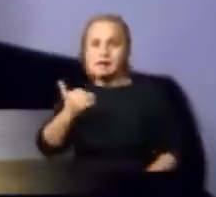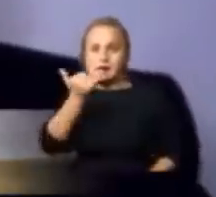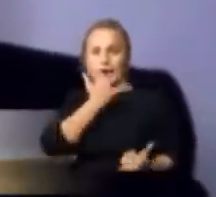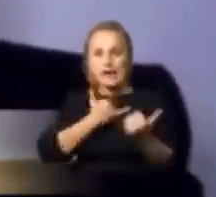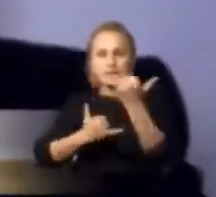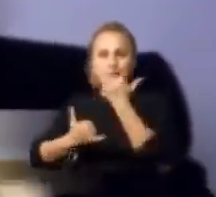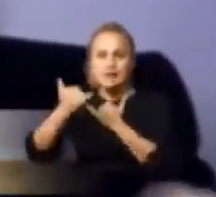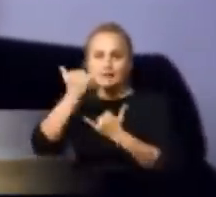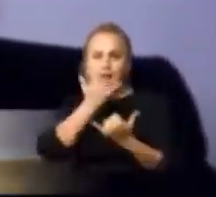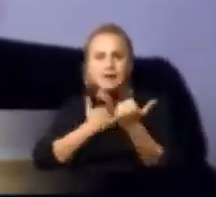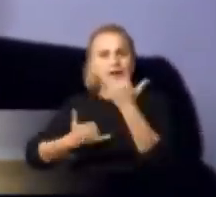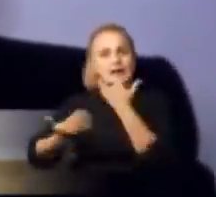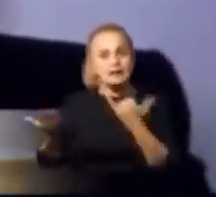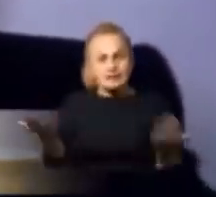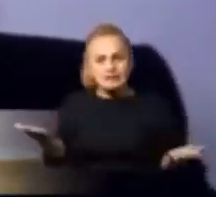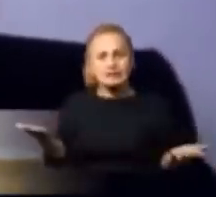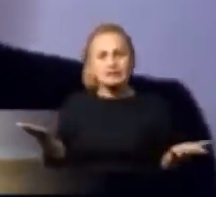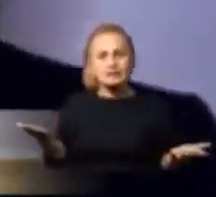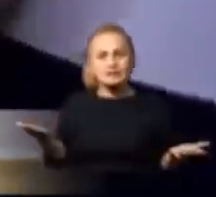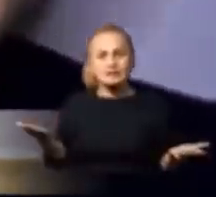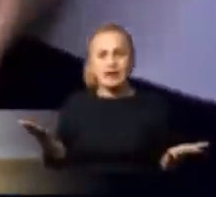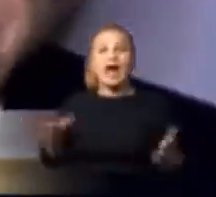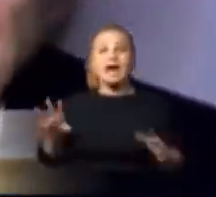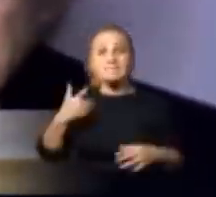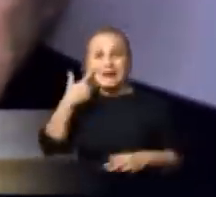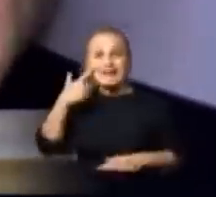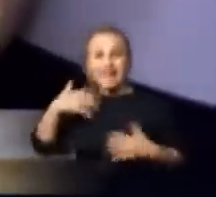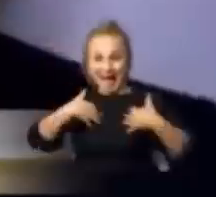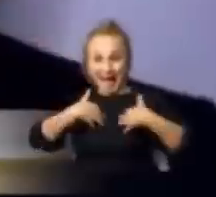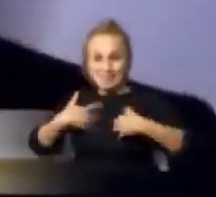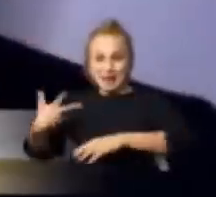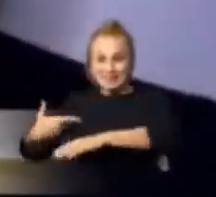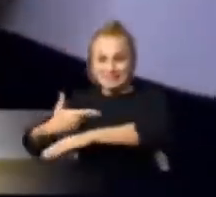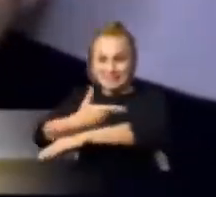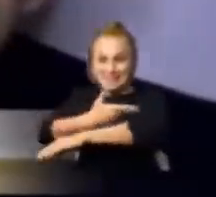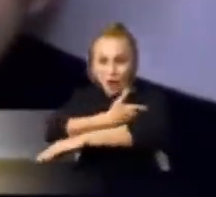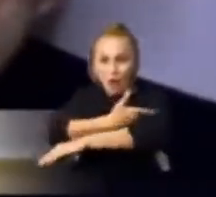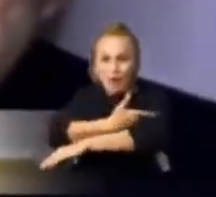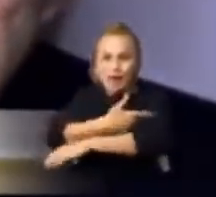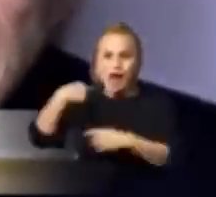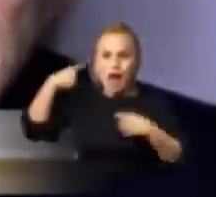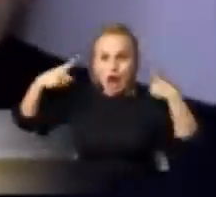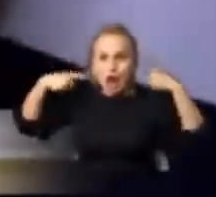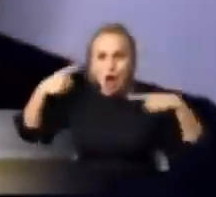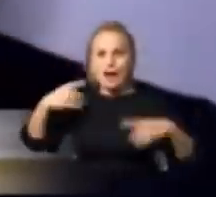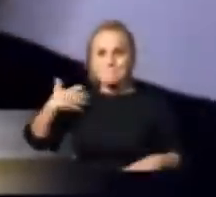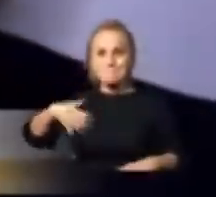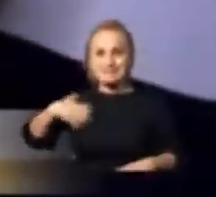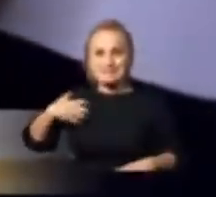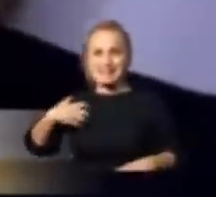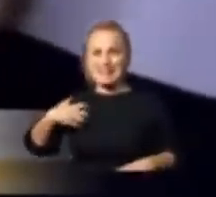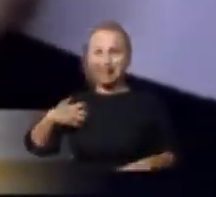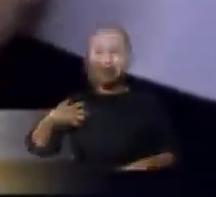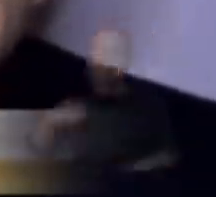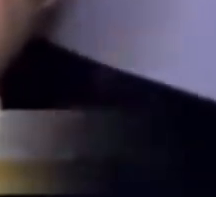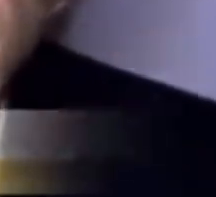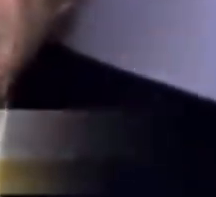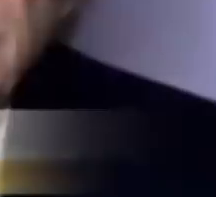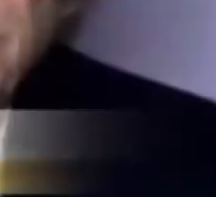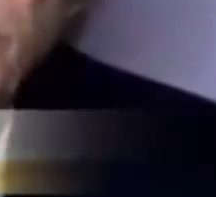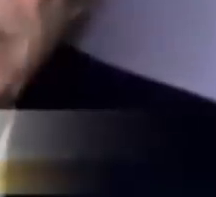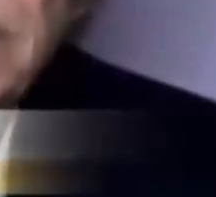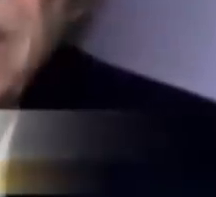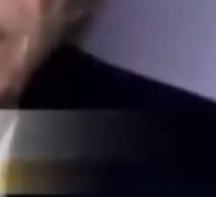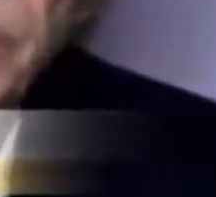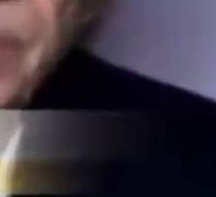equivocadamente, porque es que son ovejas descarriadas, manzanas podridas. O sea, aquí no hay fallas institucionales. Aquí sí tenemos